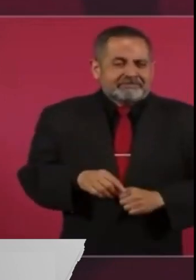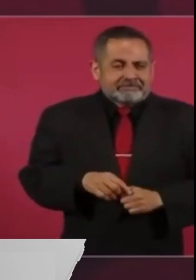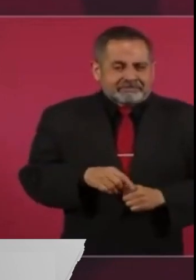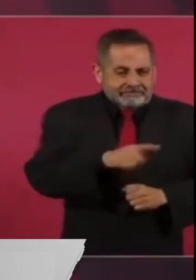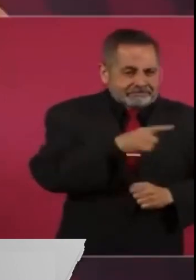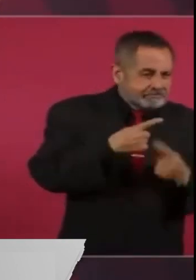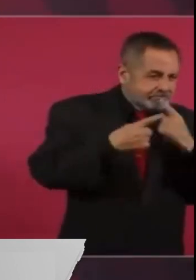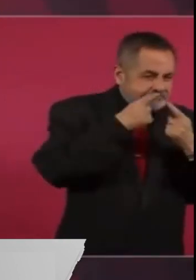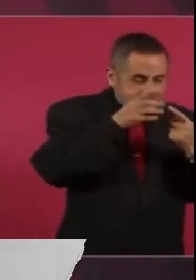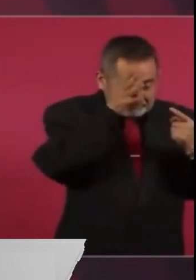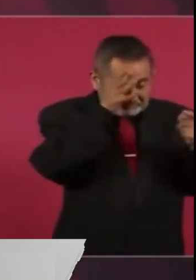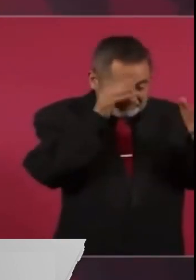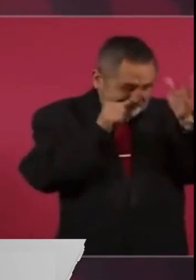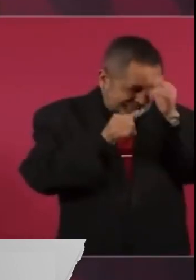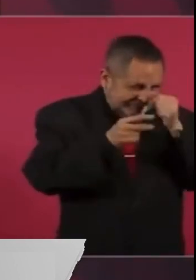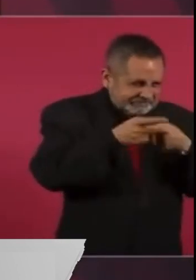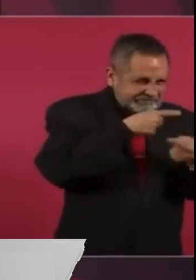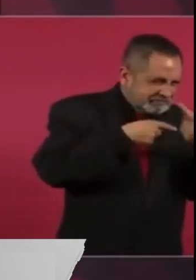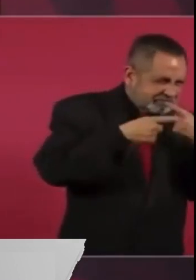armada,